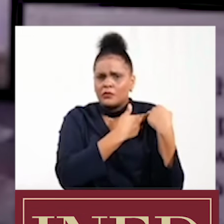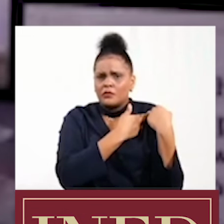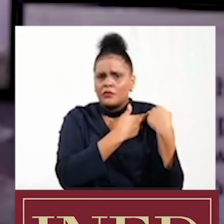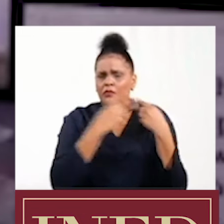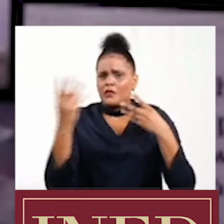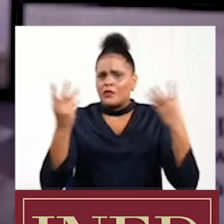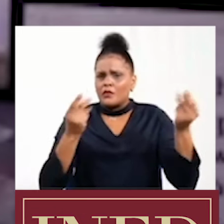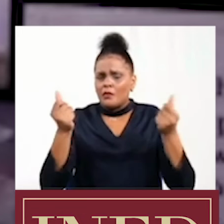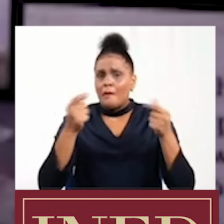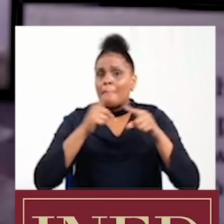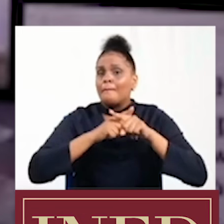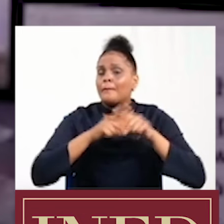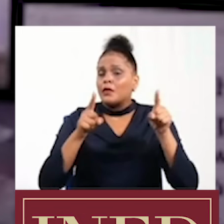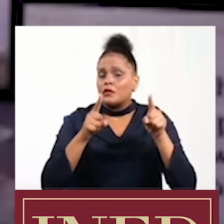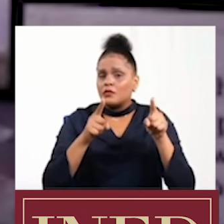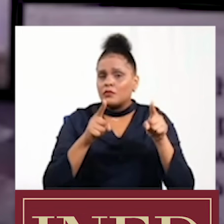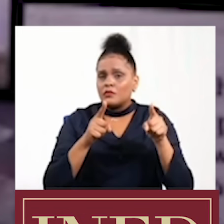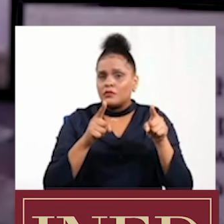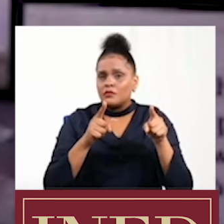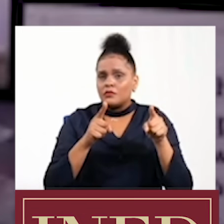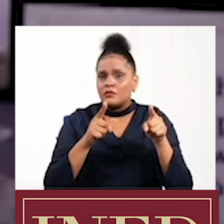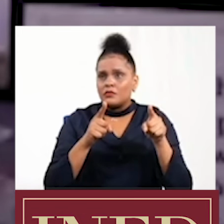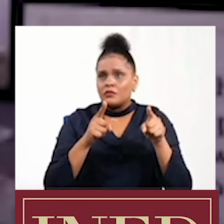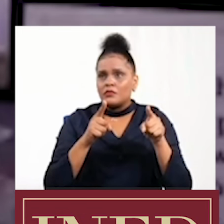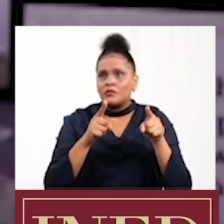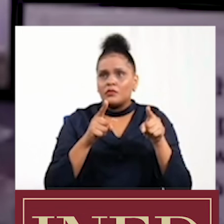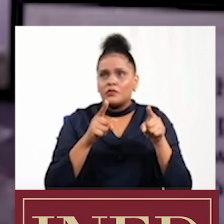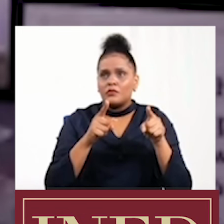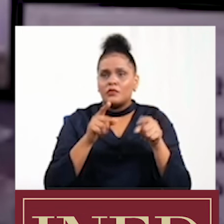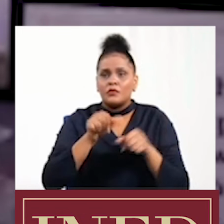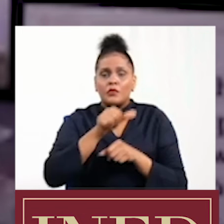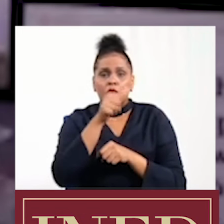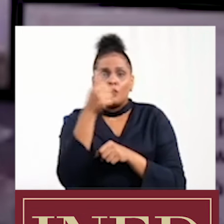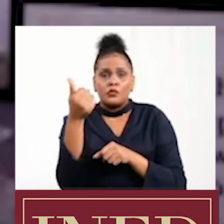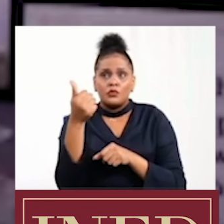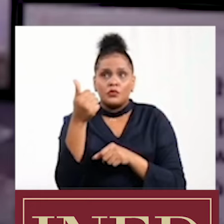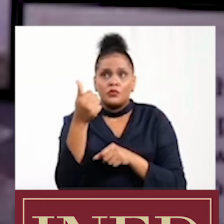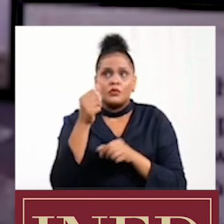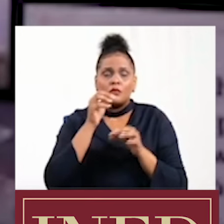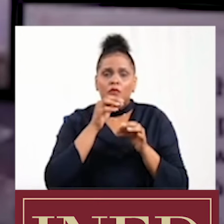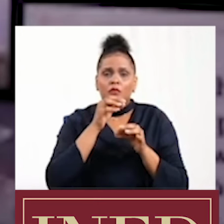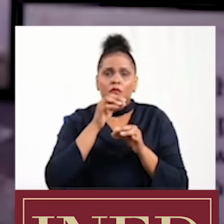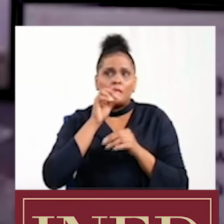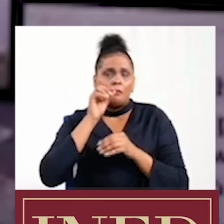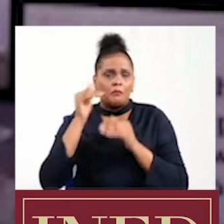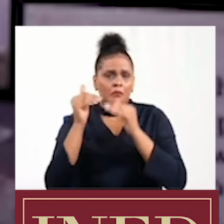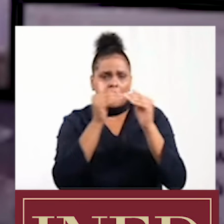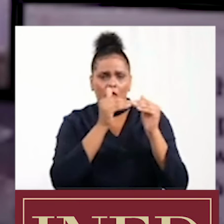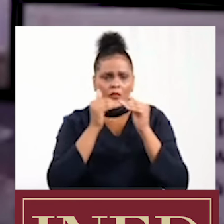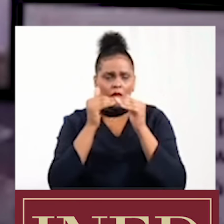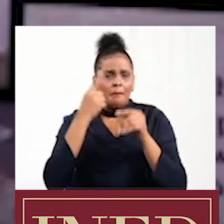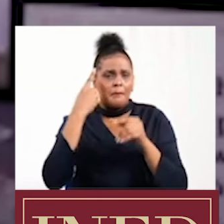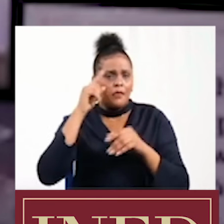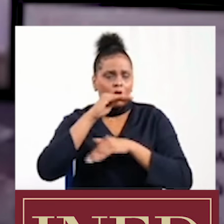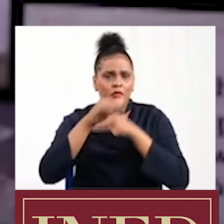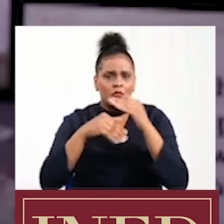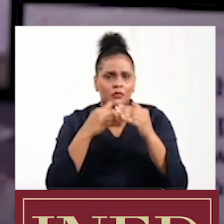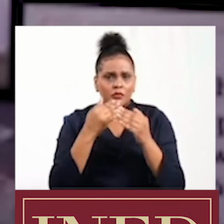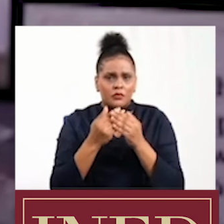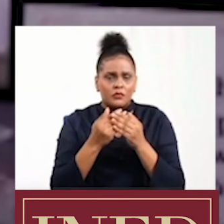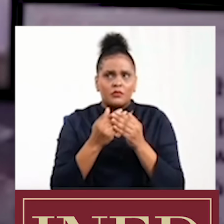pero él hace un par de años ya mi equipo ha apostado por lo que se ha denominado la paridad en todo es decir